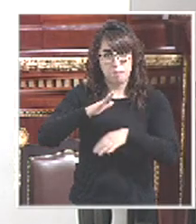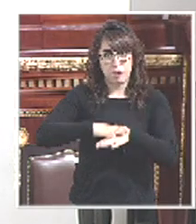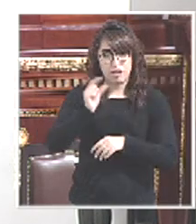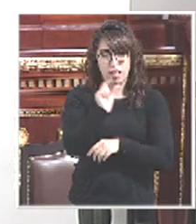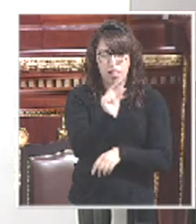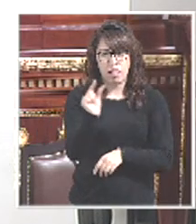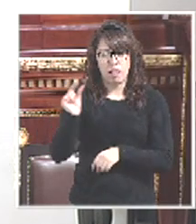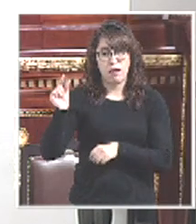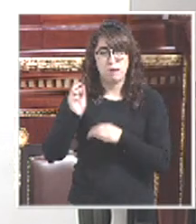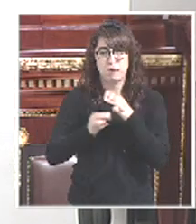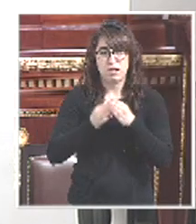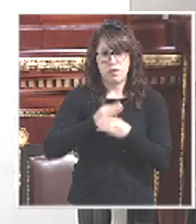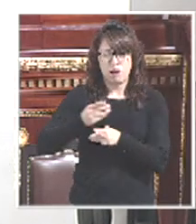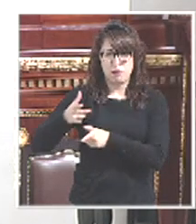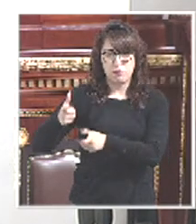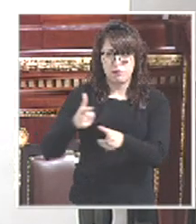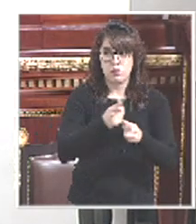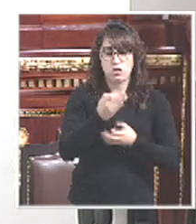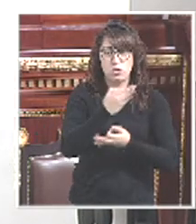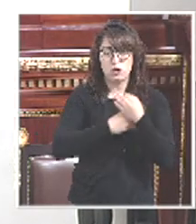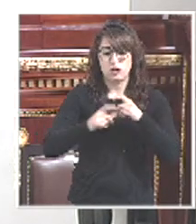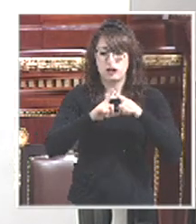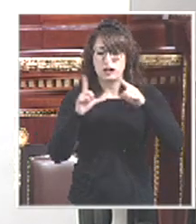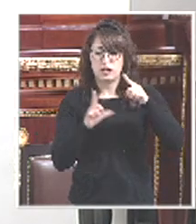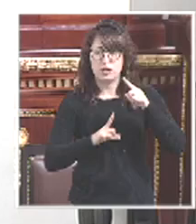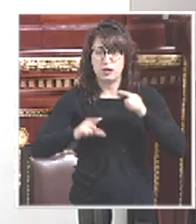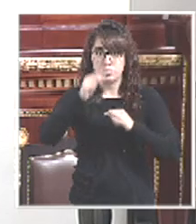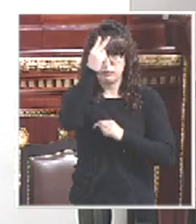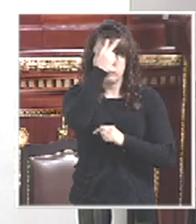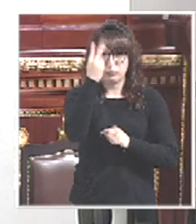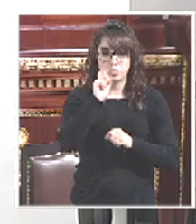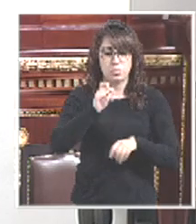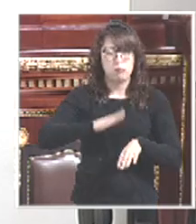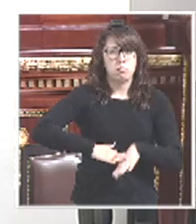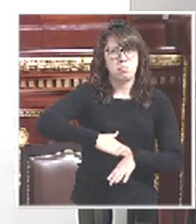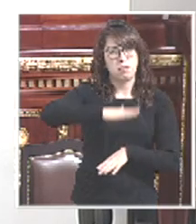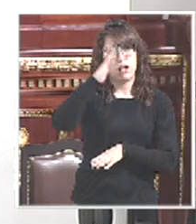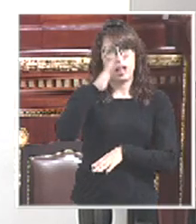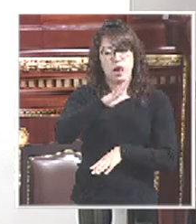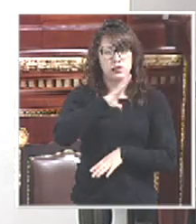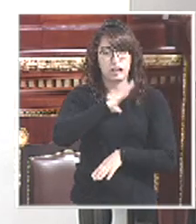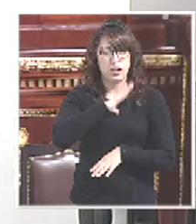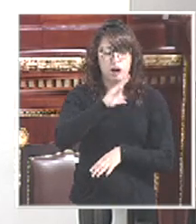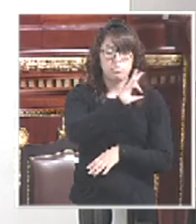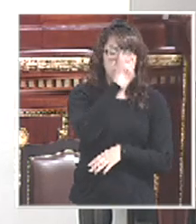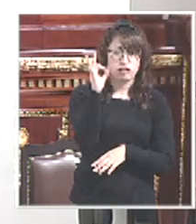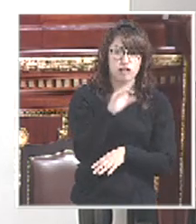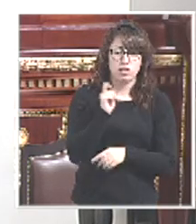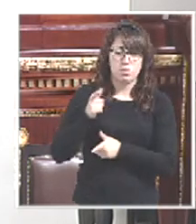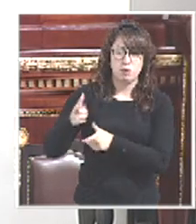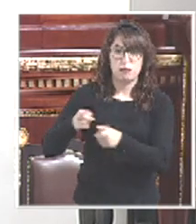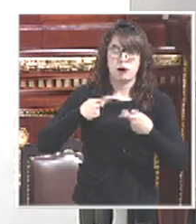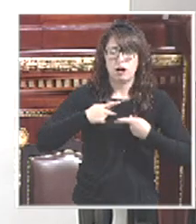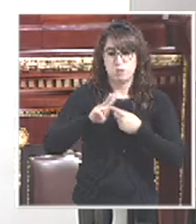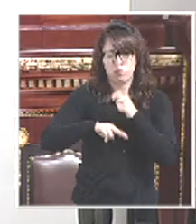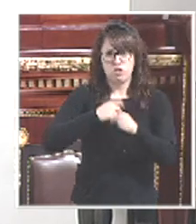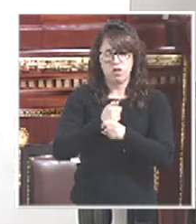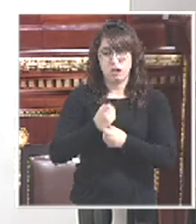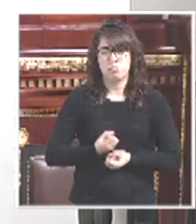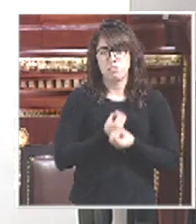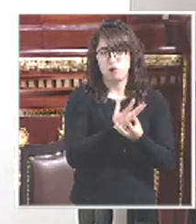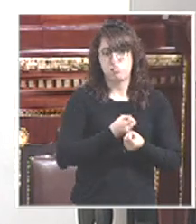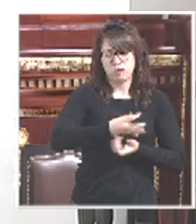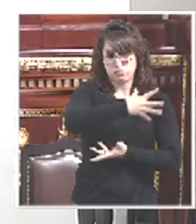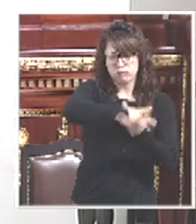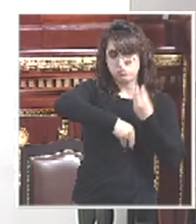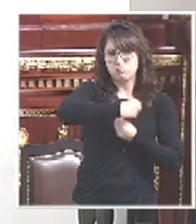de México en la entidad del país donde se entregó el mayor número de armas voluntariamente. 9 de cada 10 armas